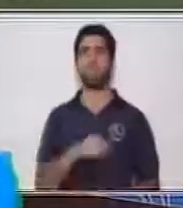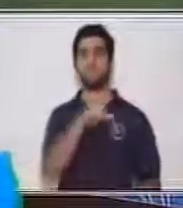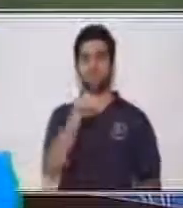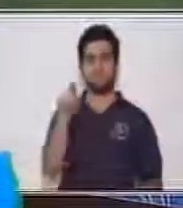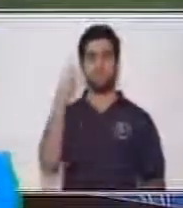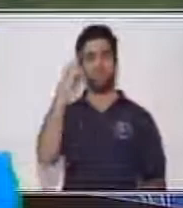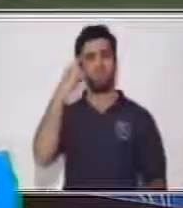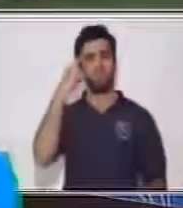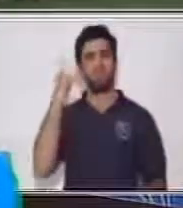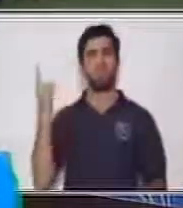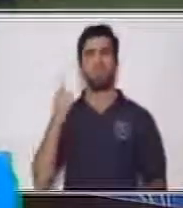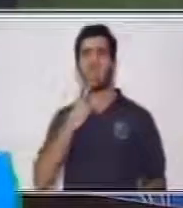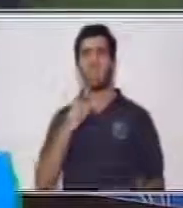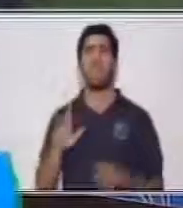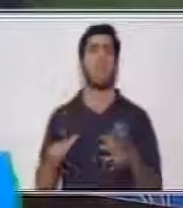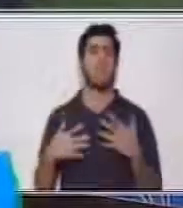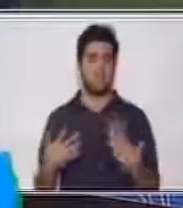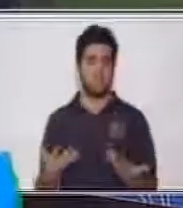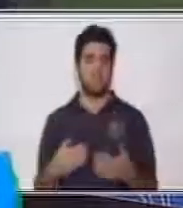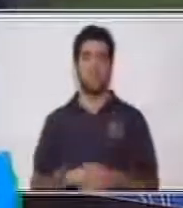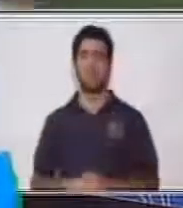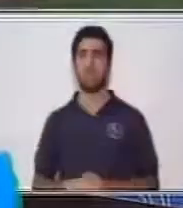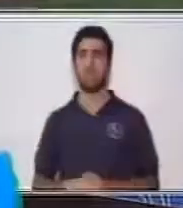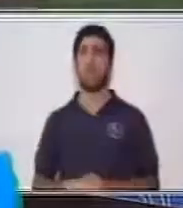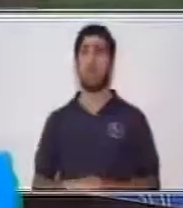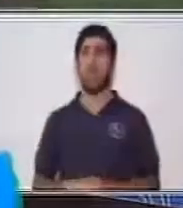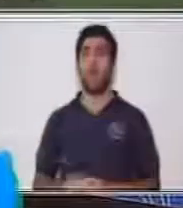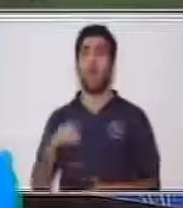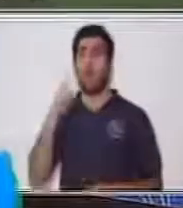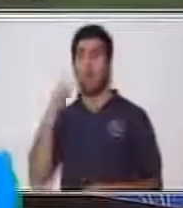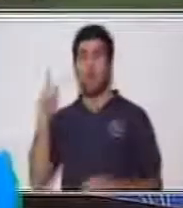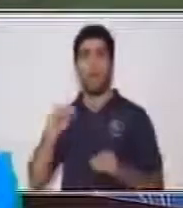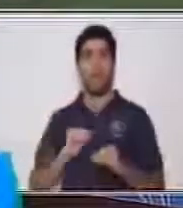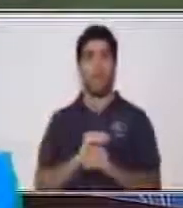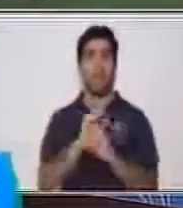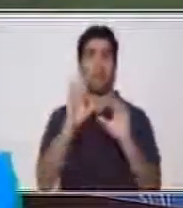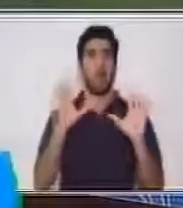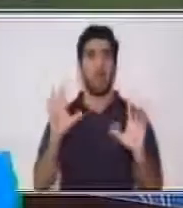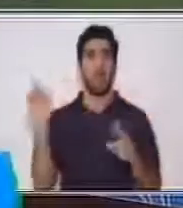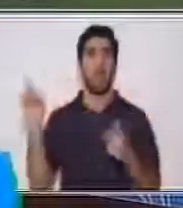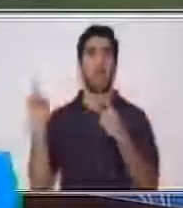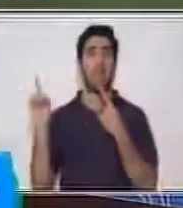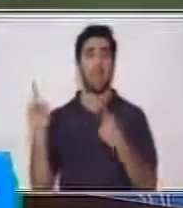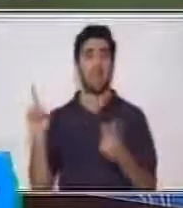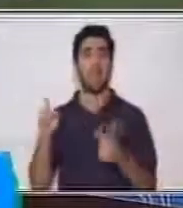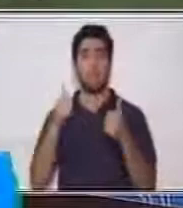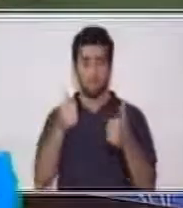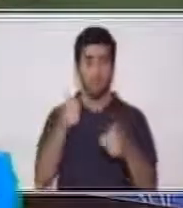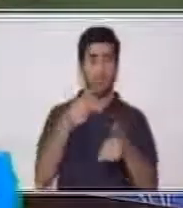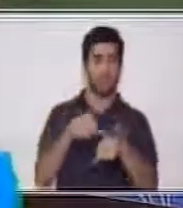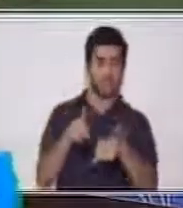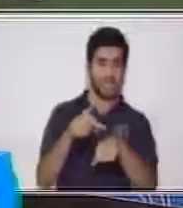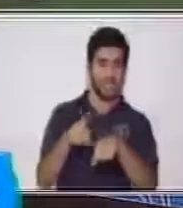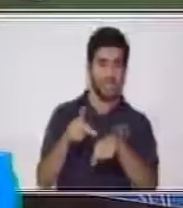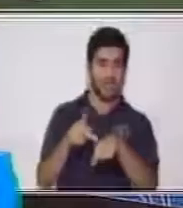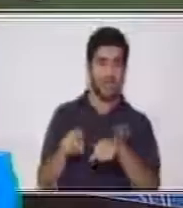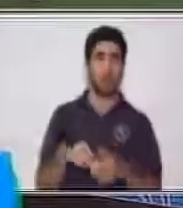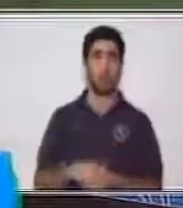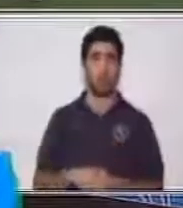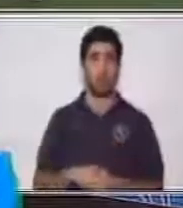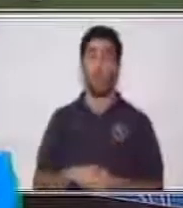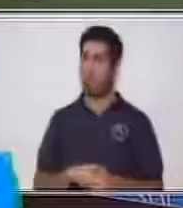Pensemos, en las mañanas, ¿será que la maestra en la mañana nos dice buenas tardes? ¿Verdad